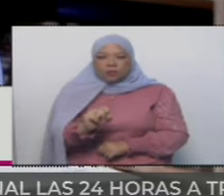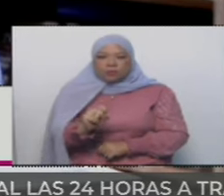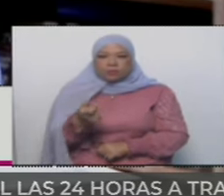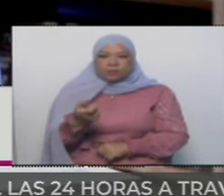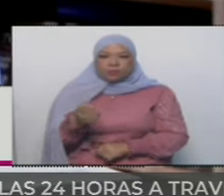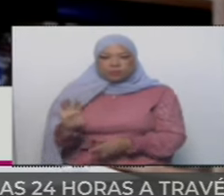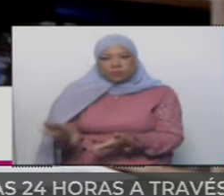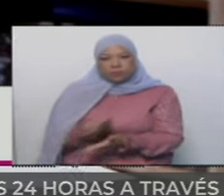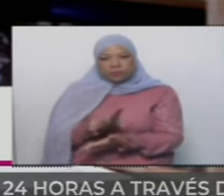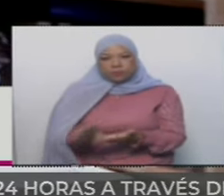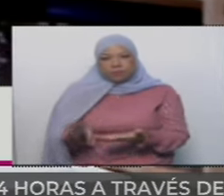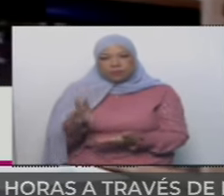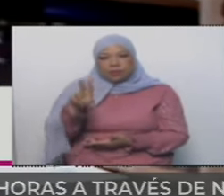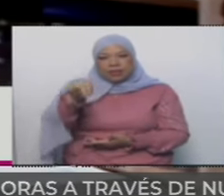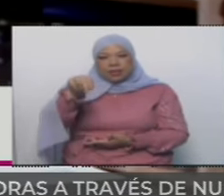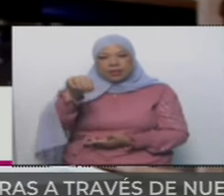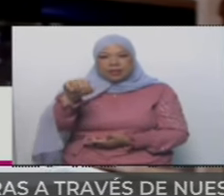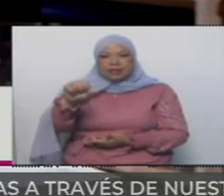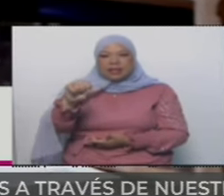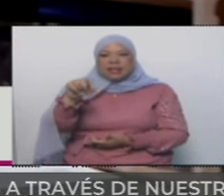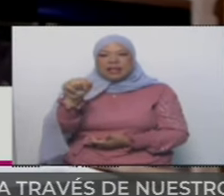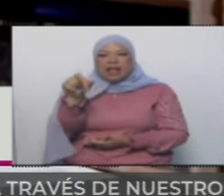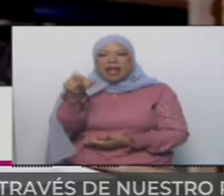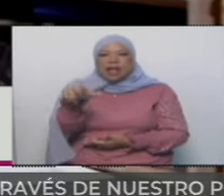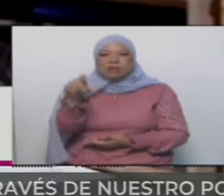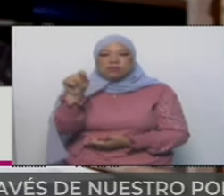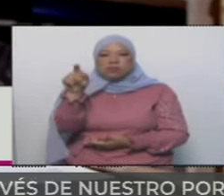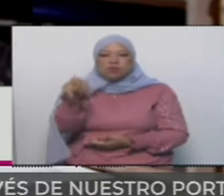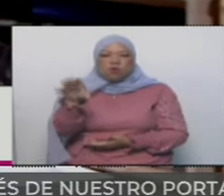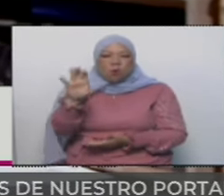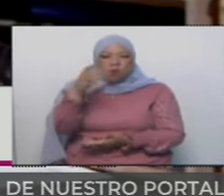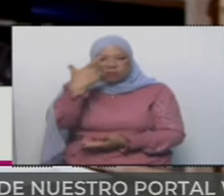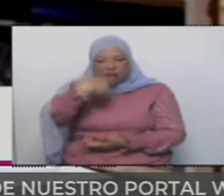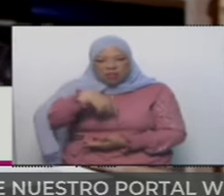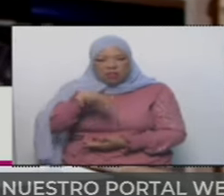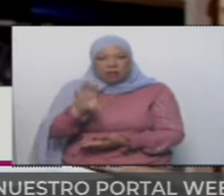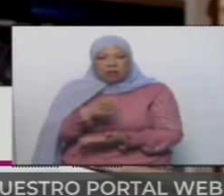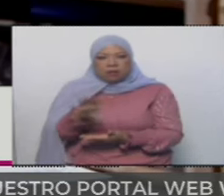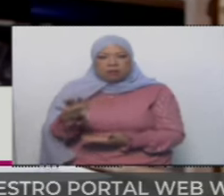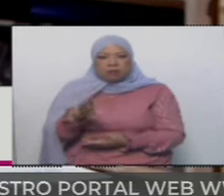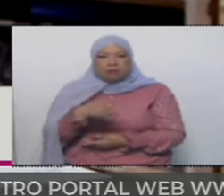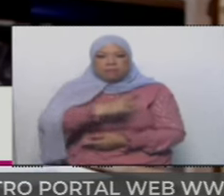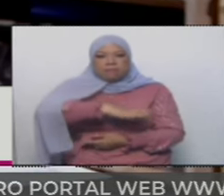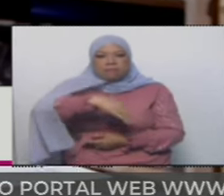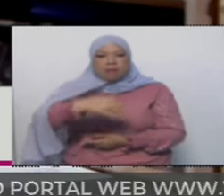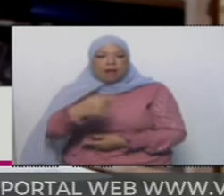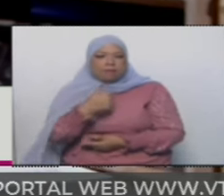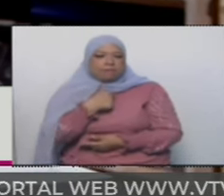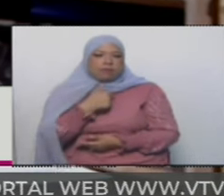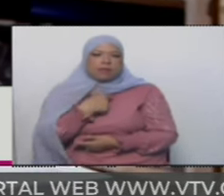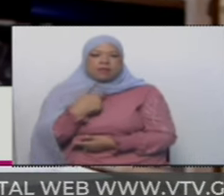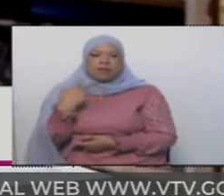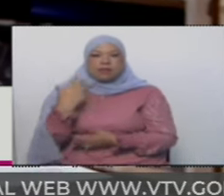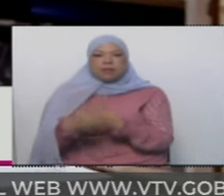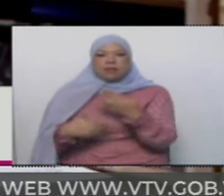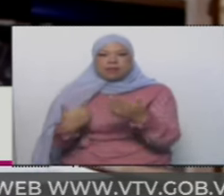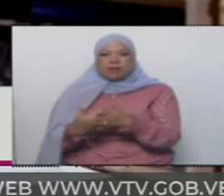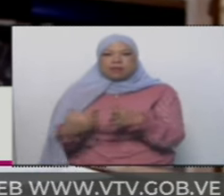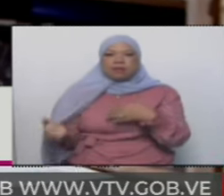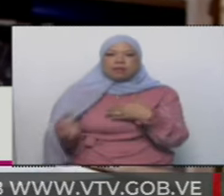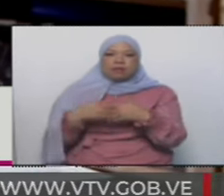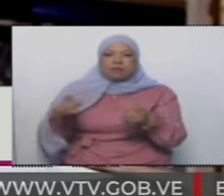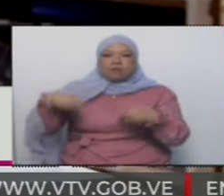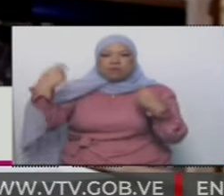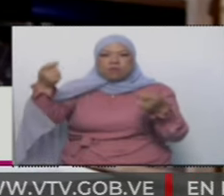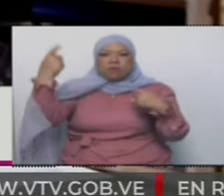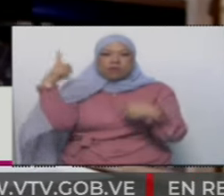Creo que la cantaba Nelson Ned. ¿Ah? Ese mar es mío, viene, se aleja y